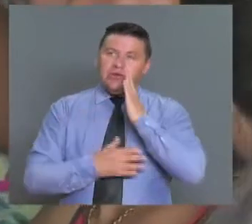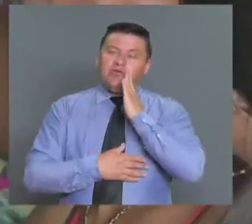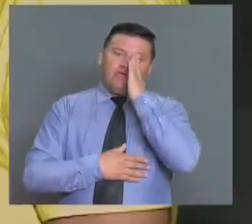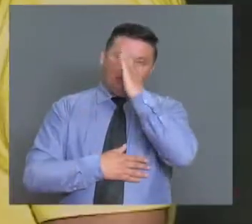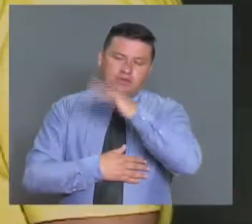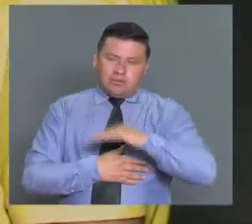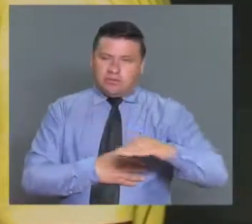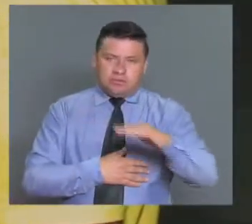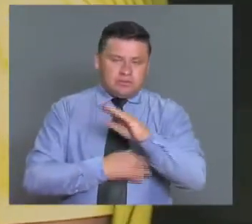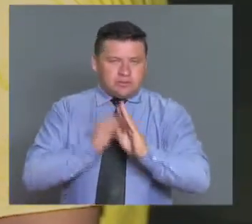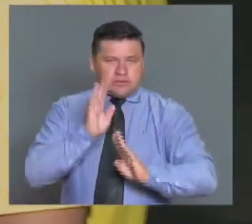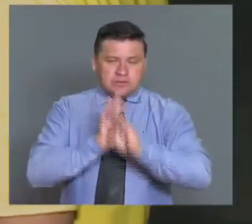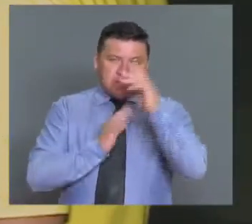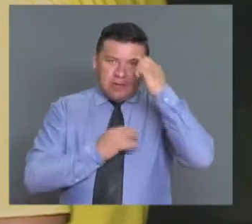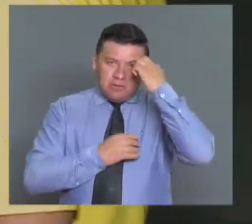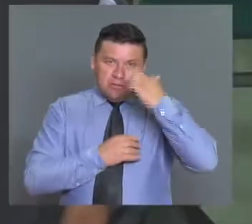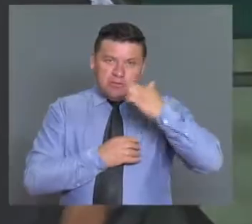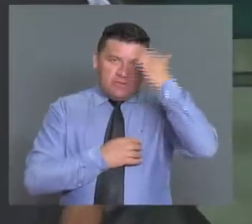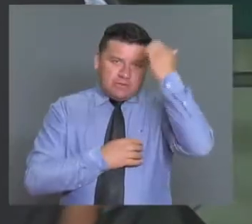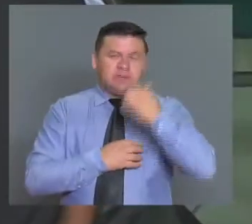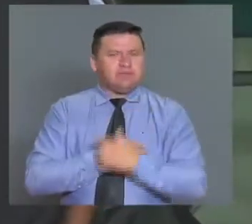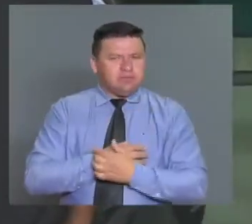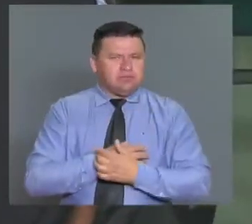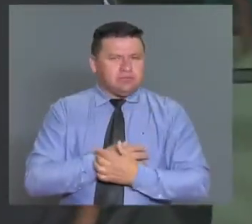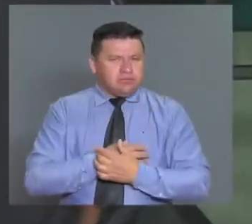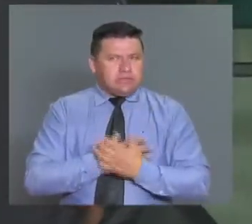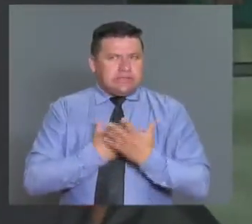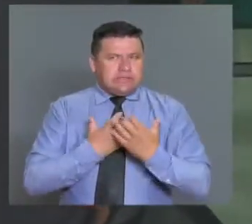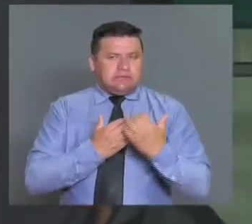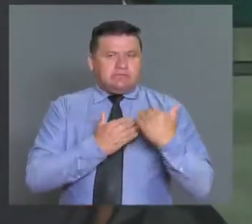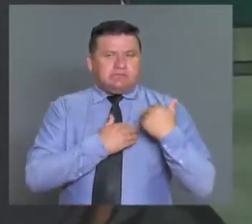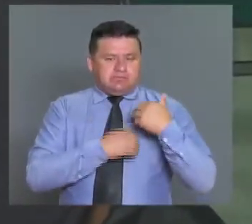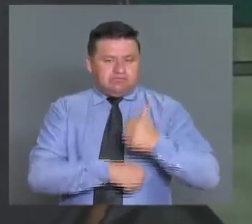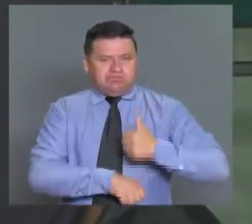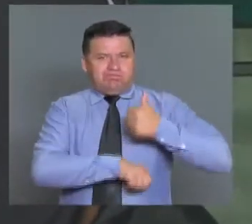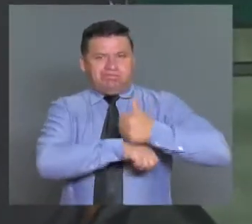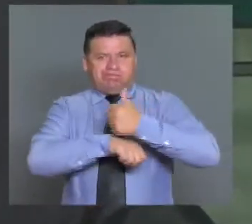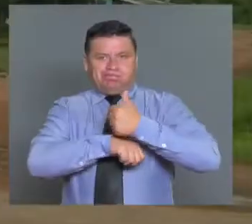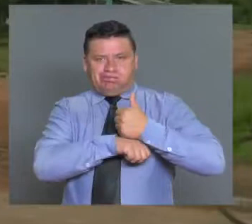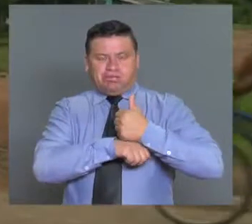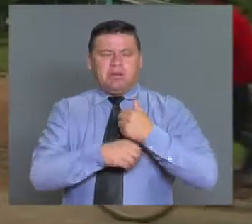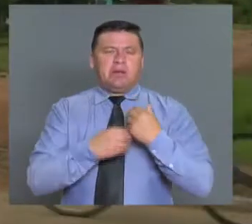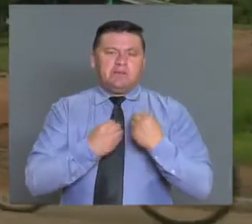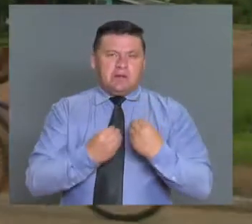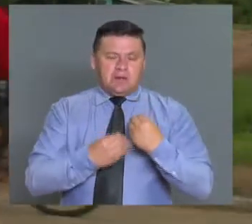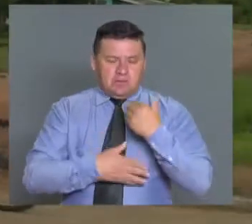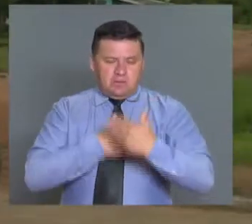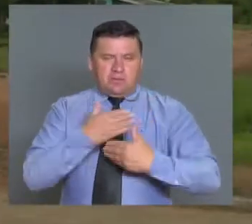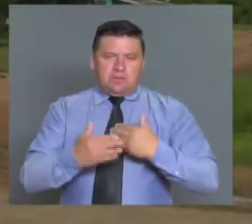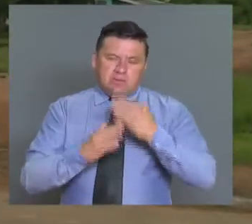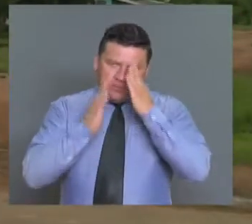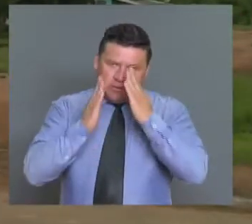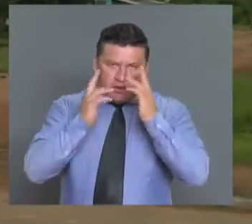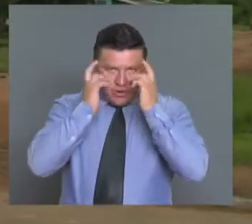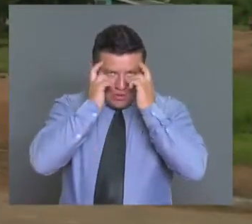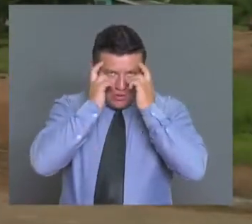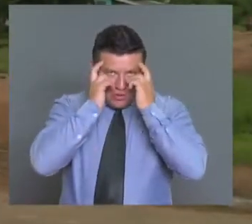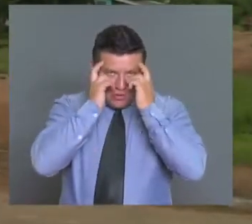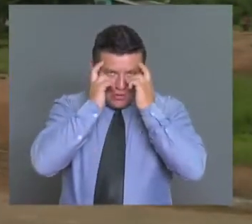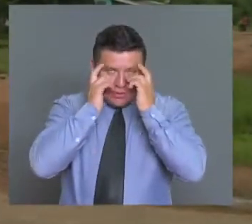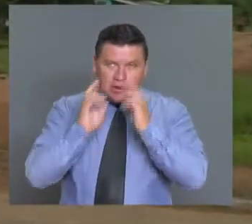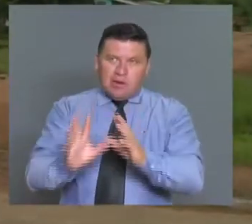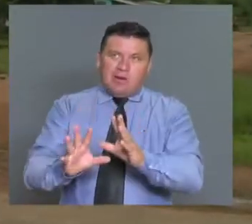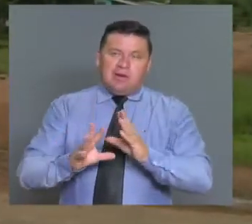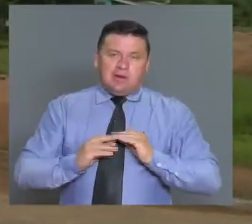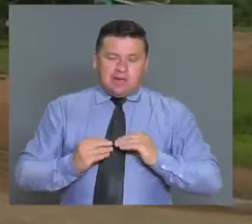de su región y su desarrollo profesional sueñan con llegar a ocupar los principales cargos municipales y así poner todos los conocimientos que están